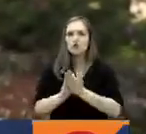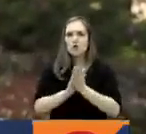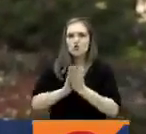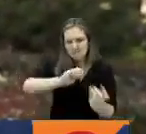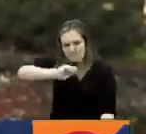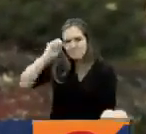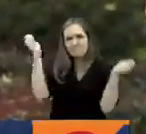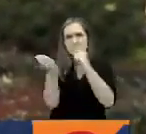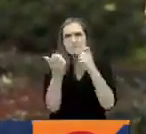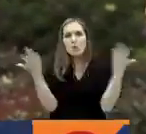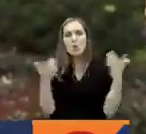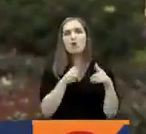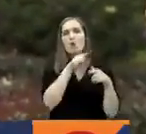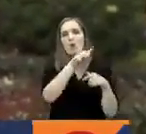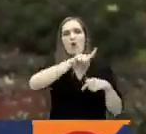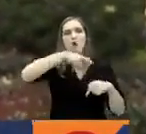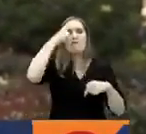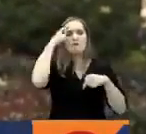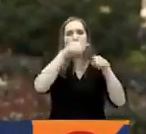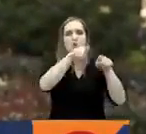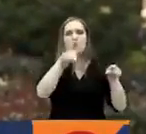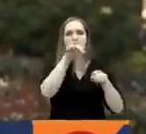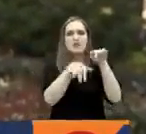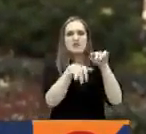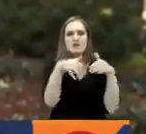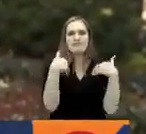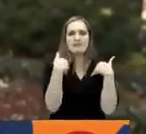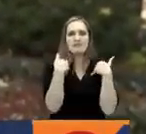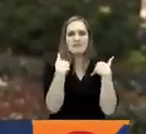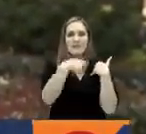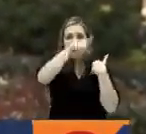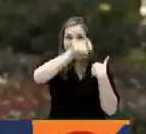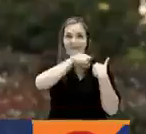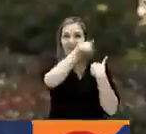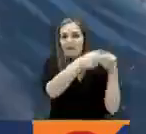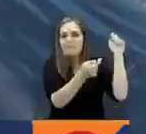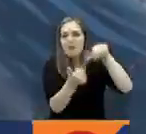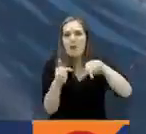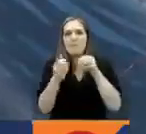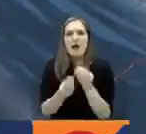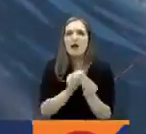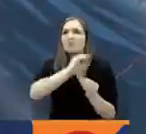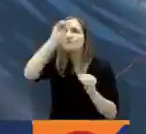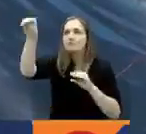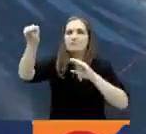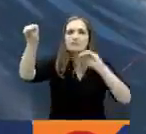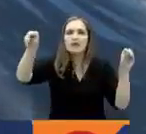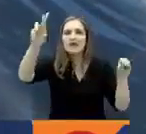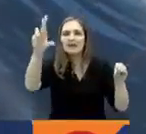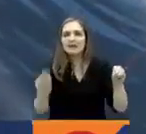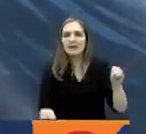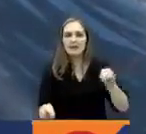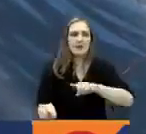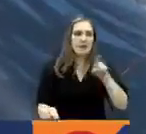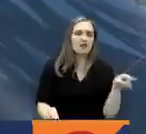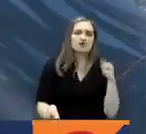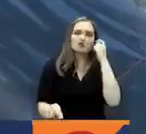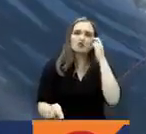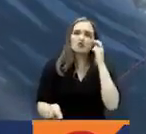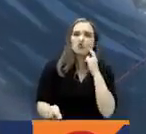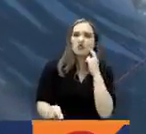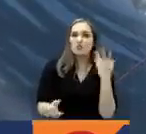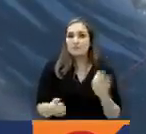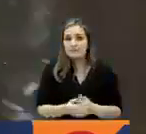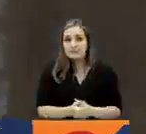víctimas, realice y garantice el proceso de retorno a los territorios de estas comunidades, que son en Chocó y en Risaralda. Según el distrito, en la